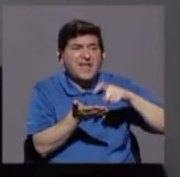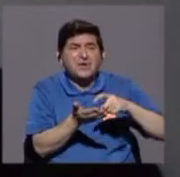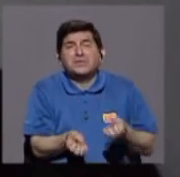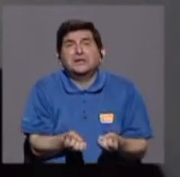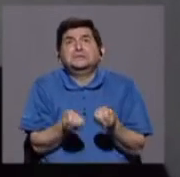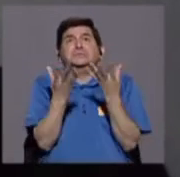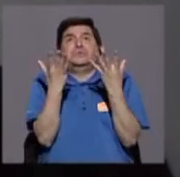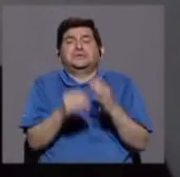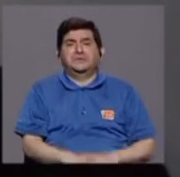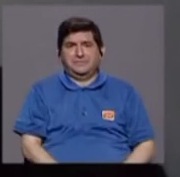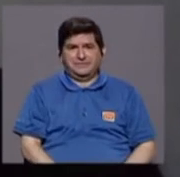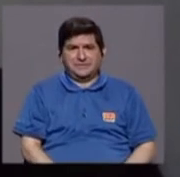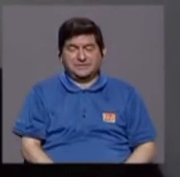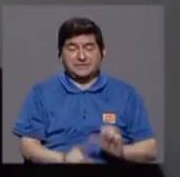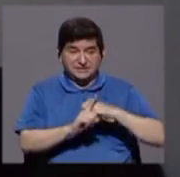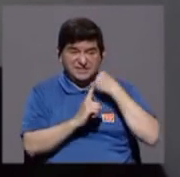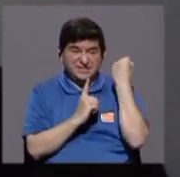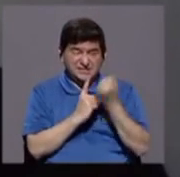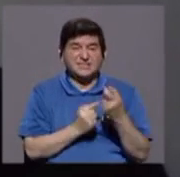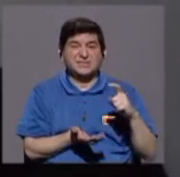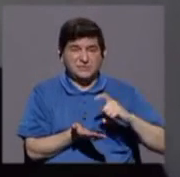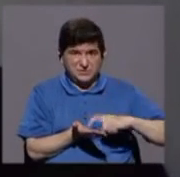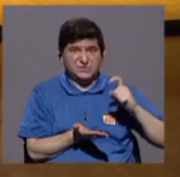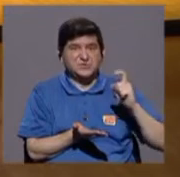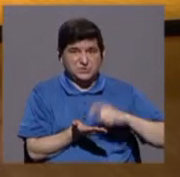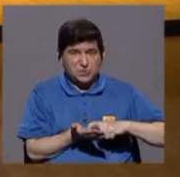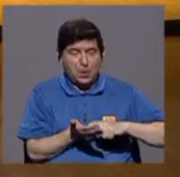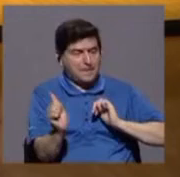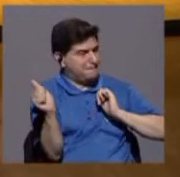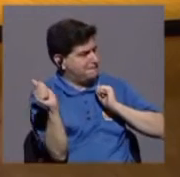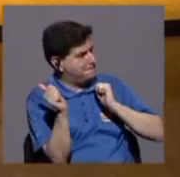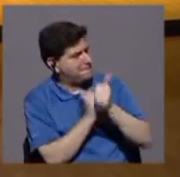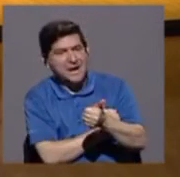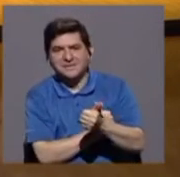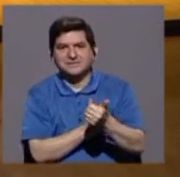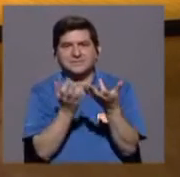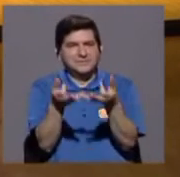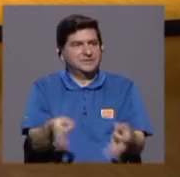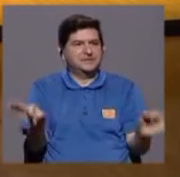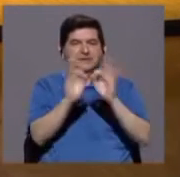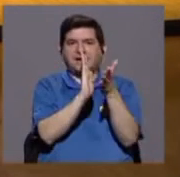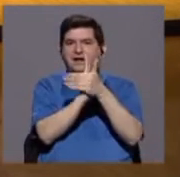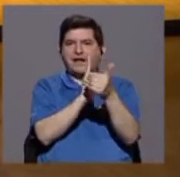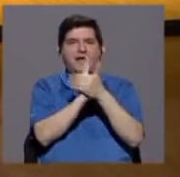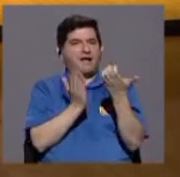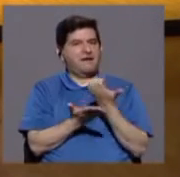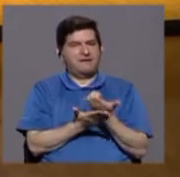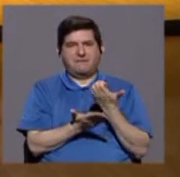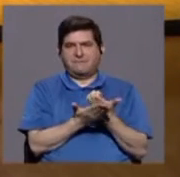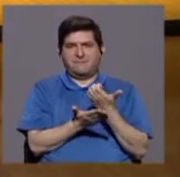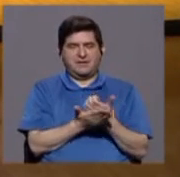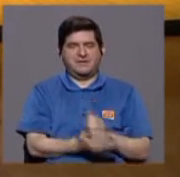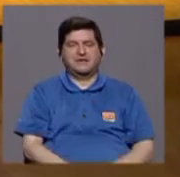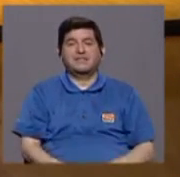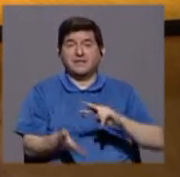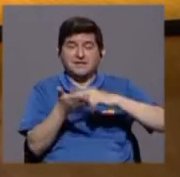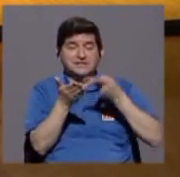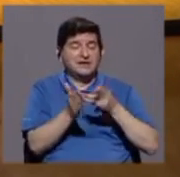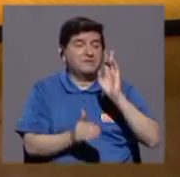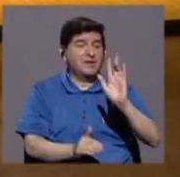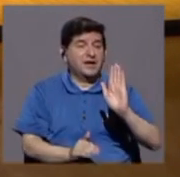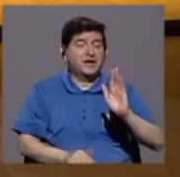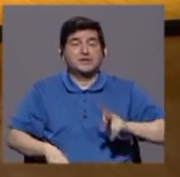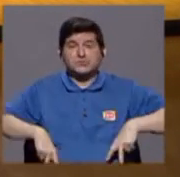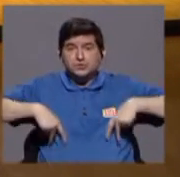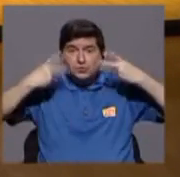los lleva a situaciones de endeudamiento que exceden por mucho su capacidad económica y condena sus vidas y